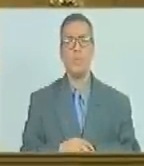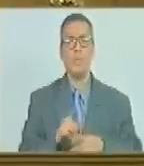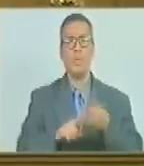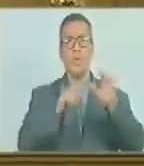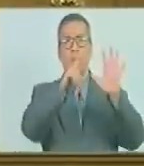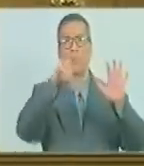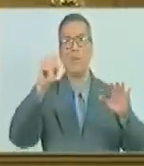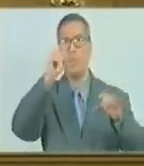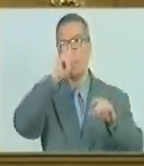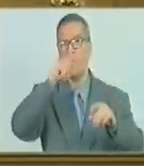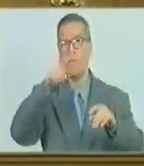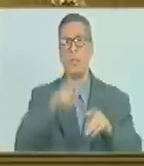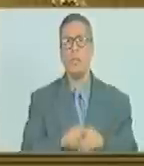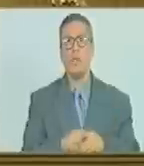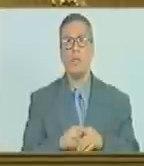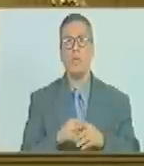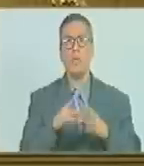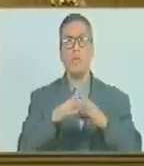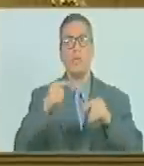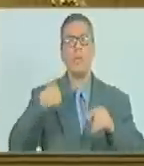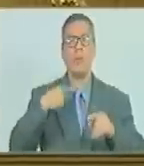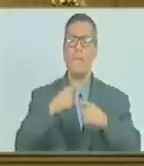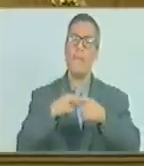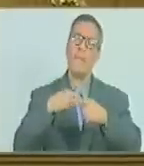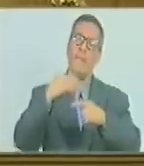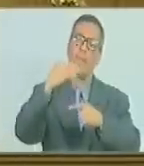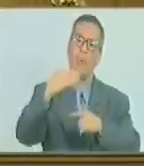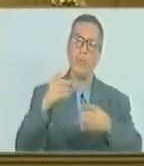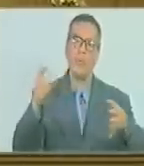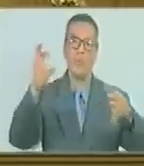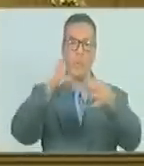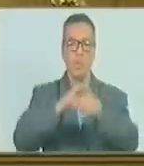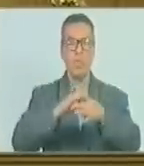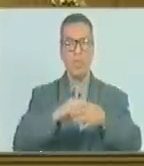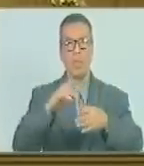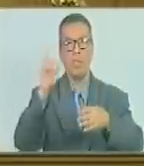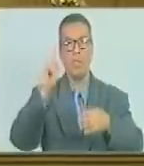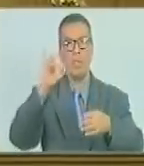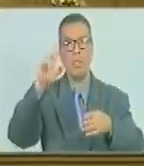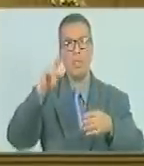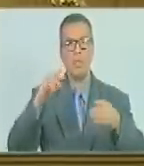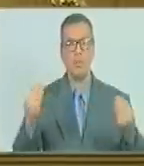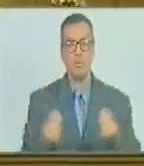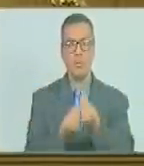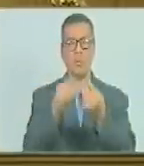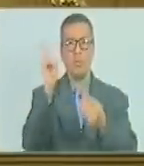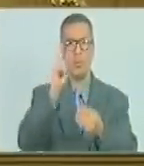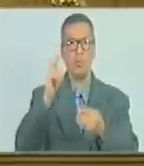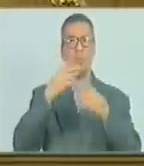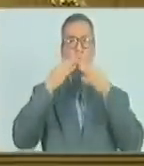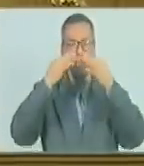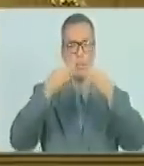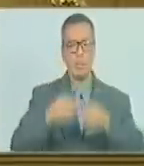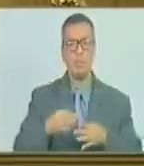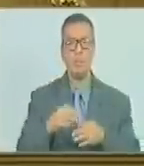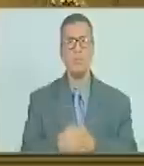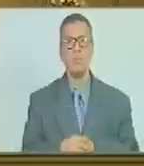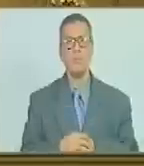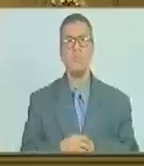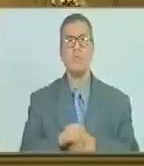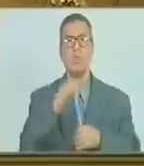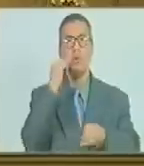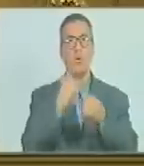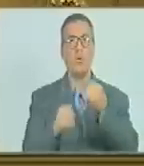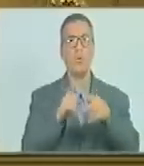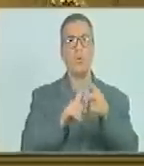70 años data las relaciones entre Venezuela y la República Islámica de Irán, pero sin lugar a dudas, son los